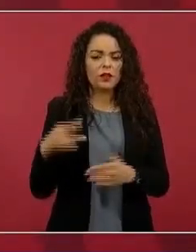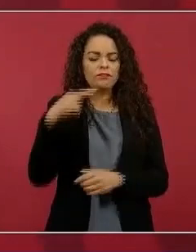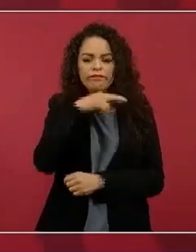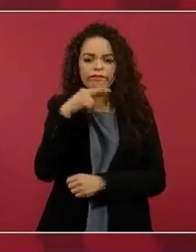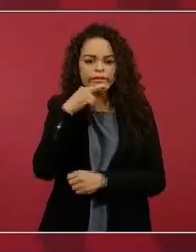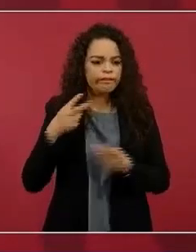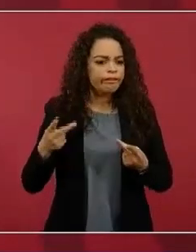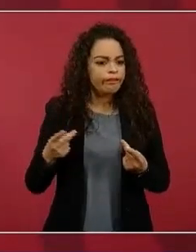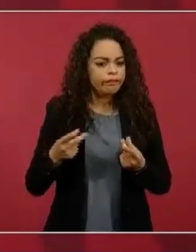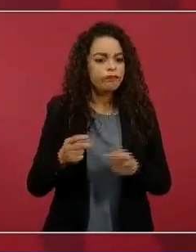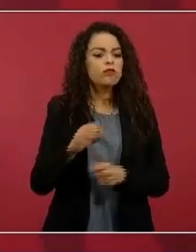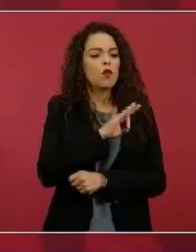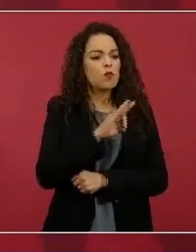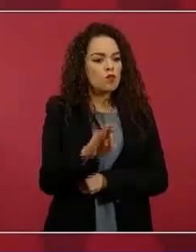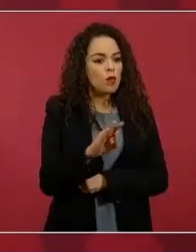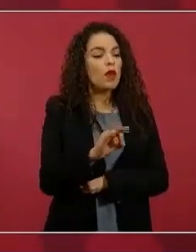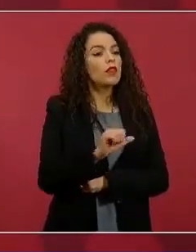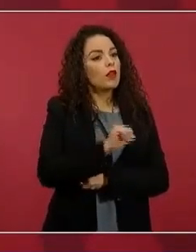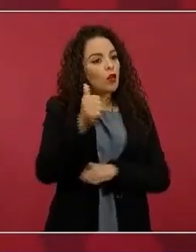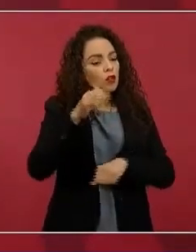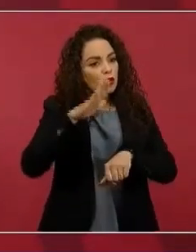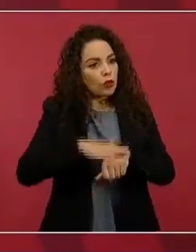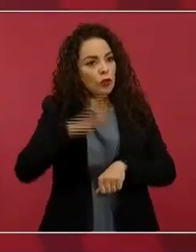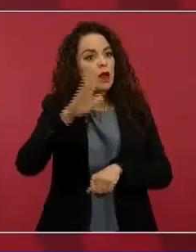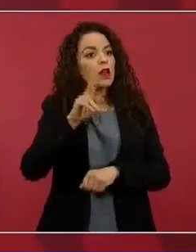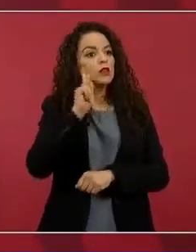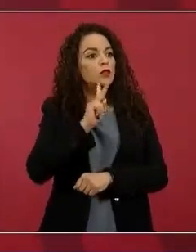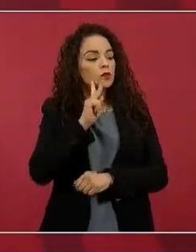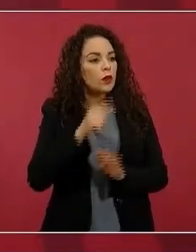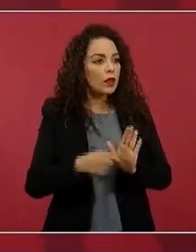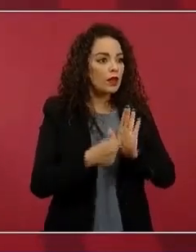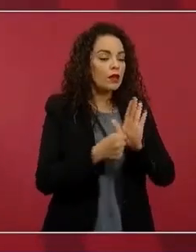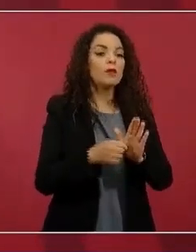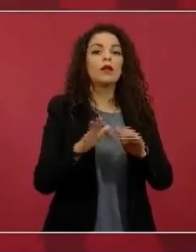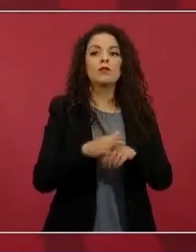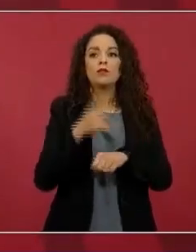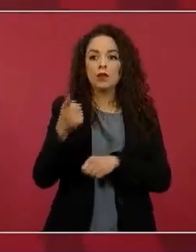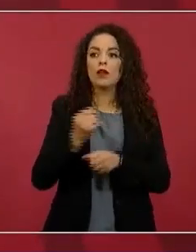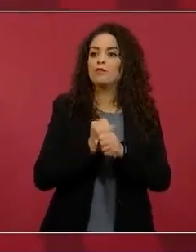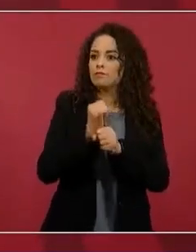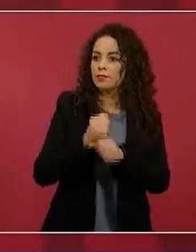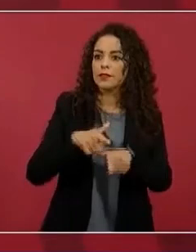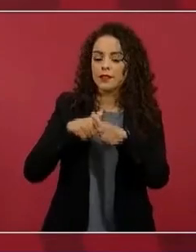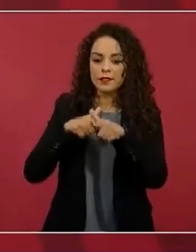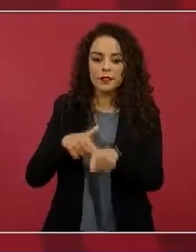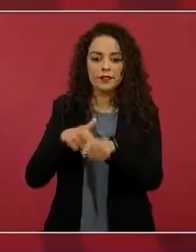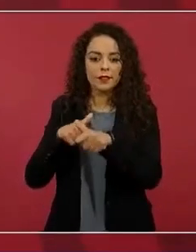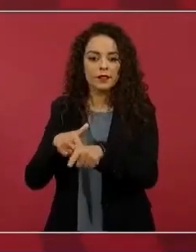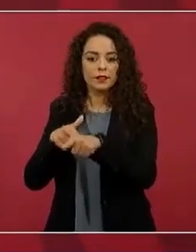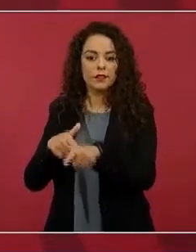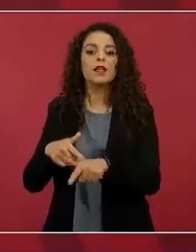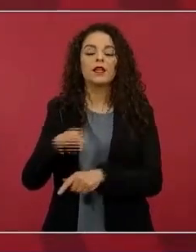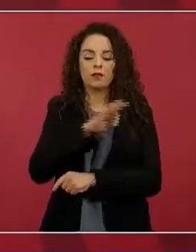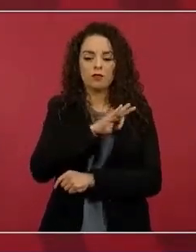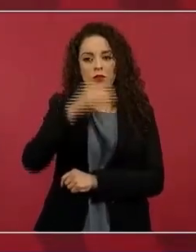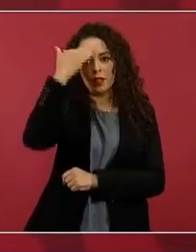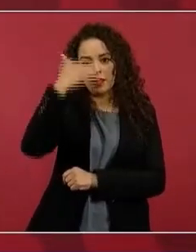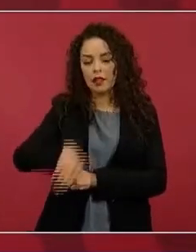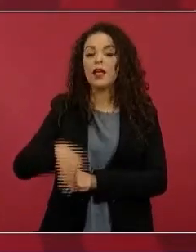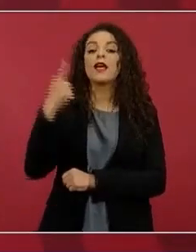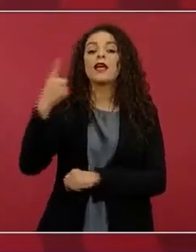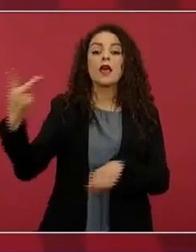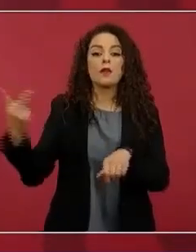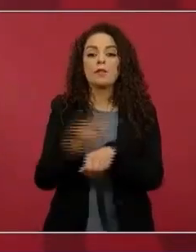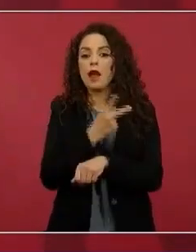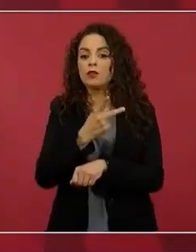pronto algunas otras diligencias, vamos a saber el total esclarecimiento de los